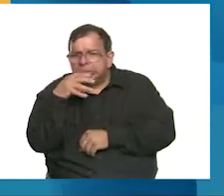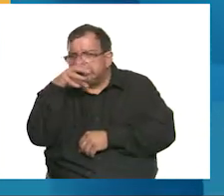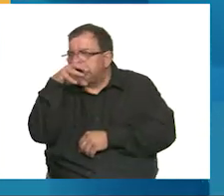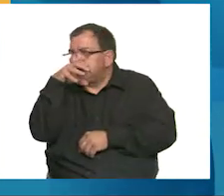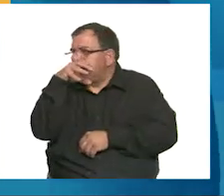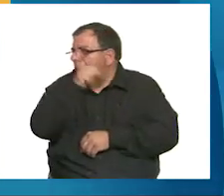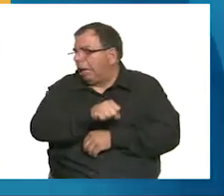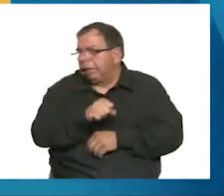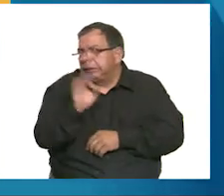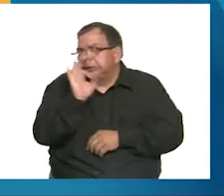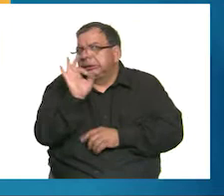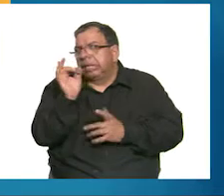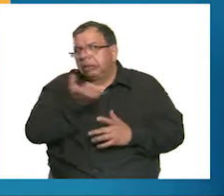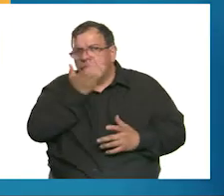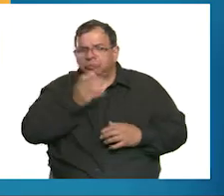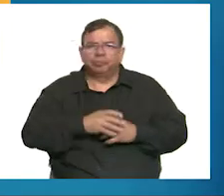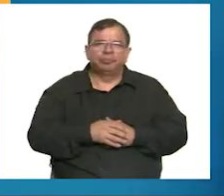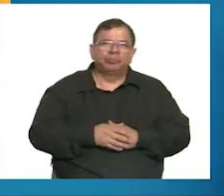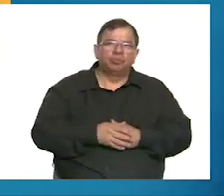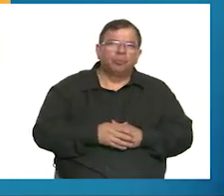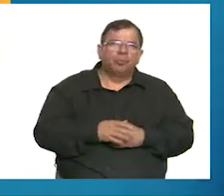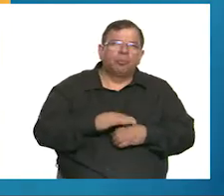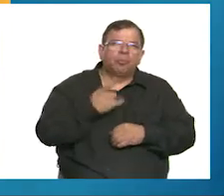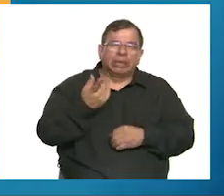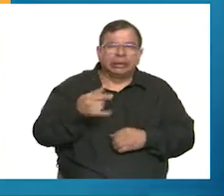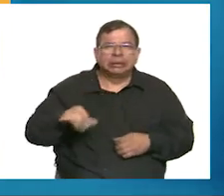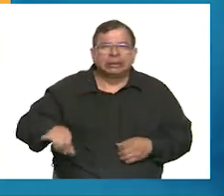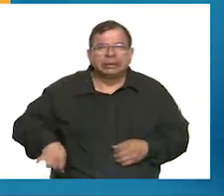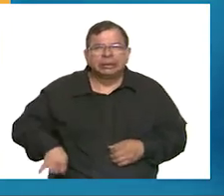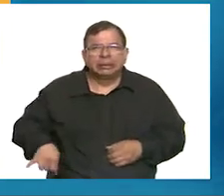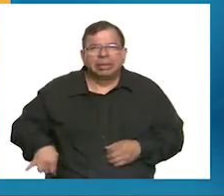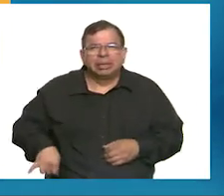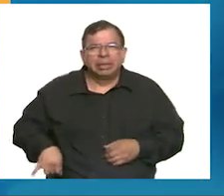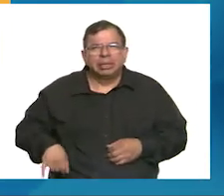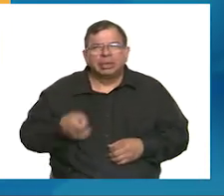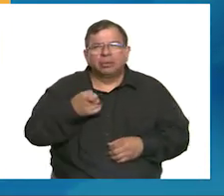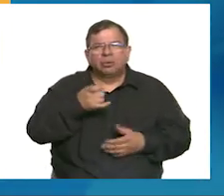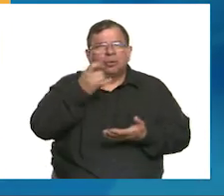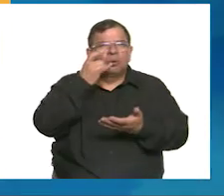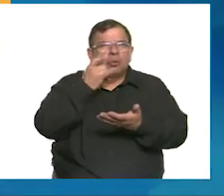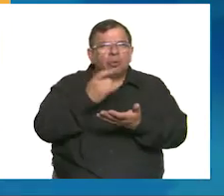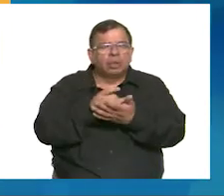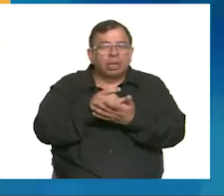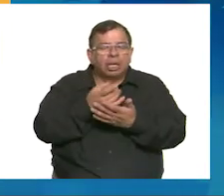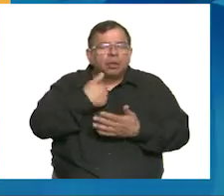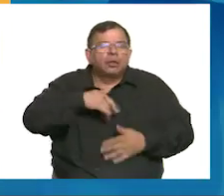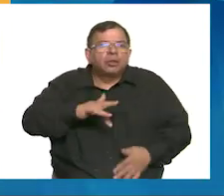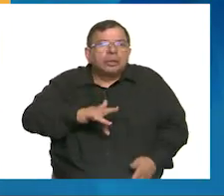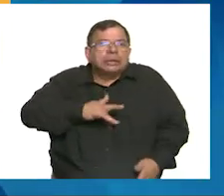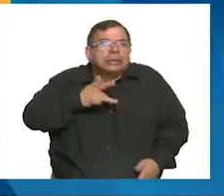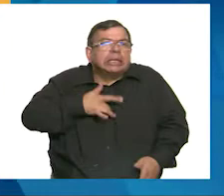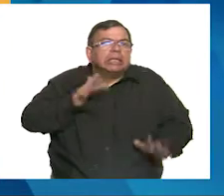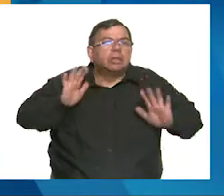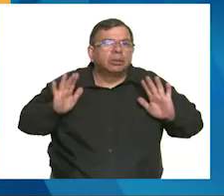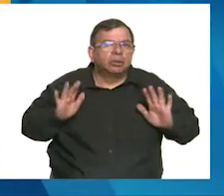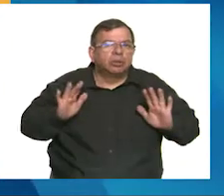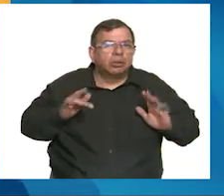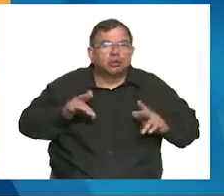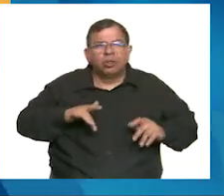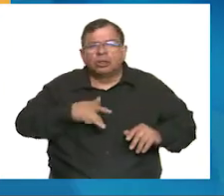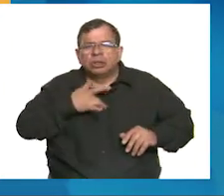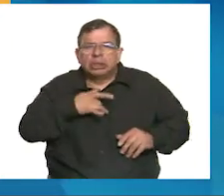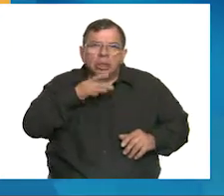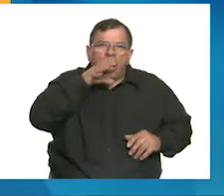muy caluroso. Esto en realidad es interesante porque es solamente nuestra percepción. Qué tanto calor, qué